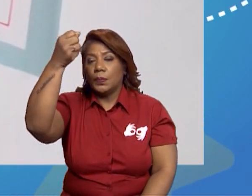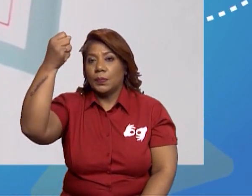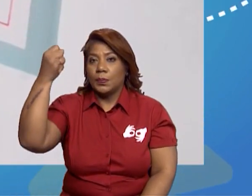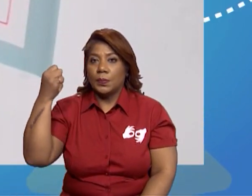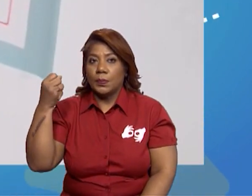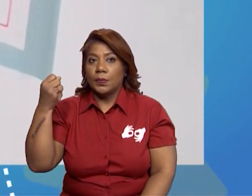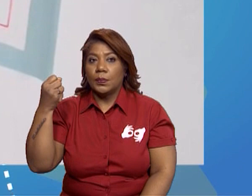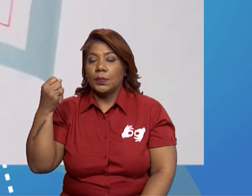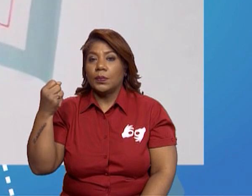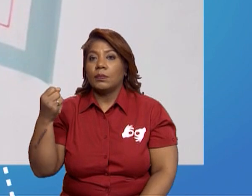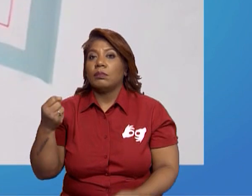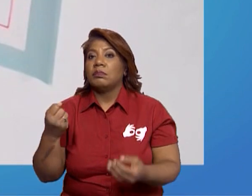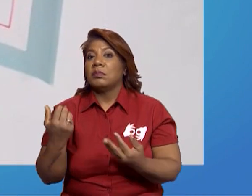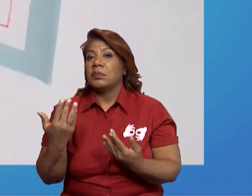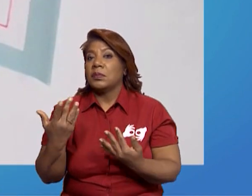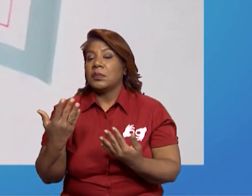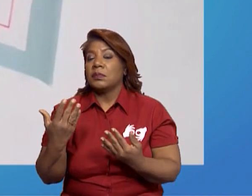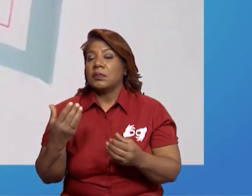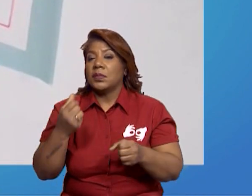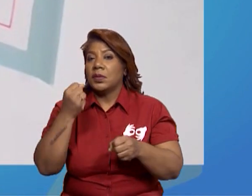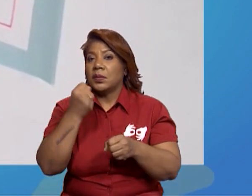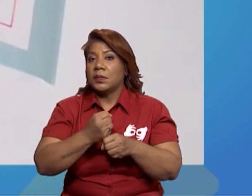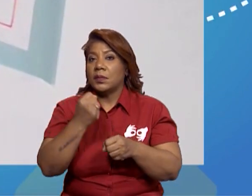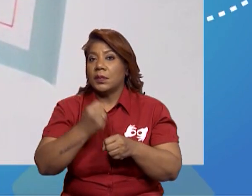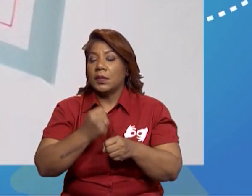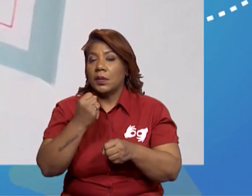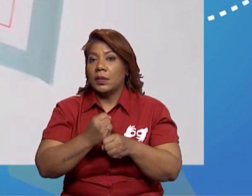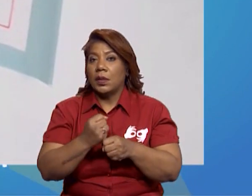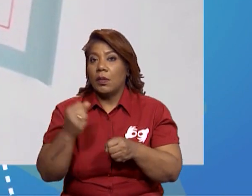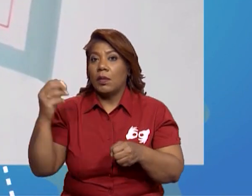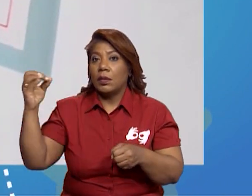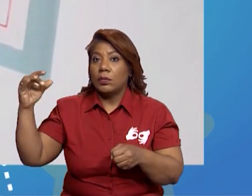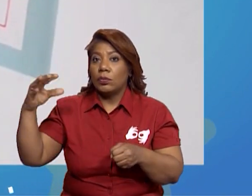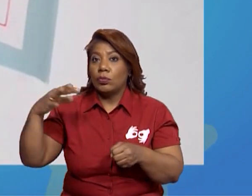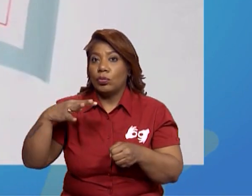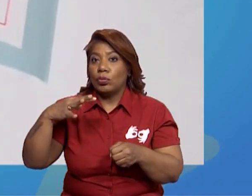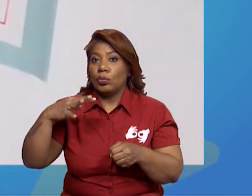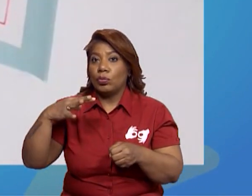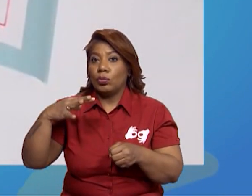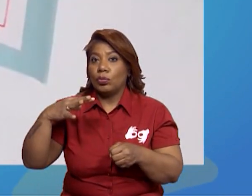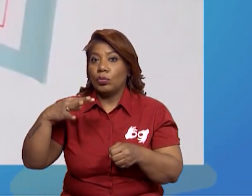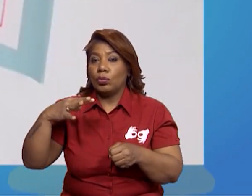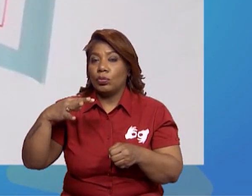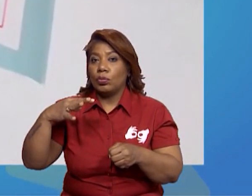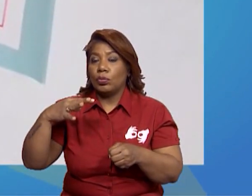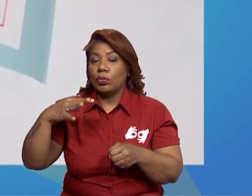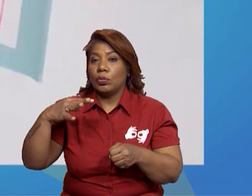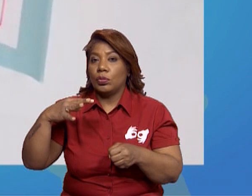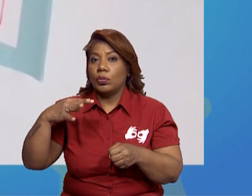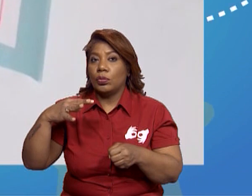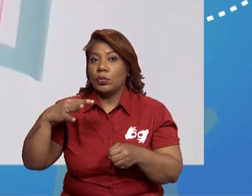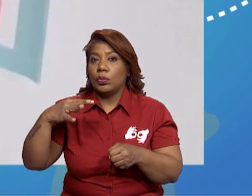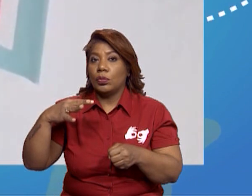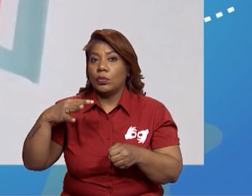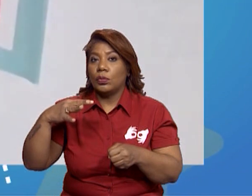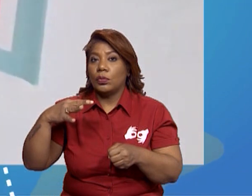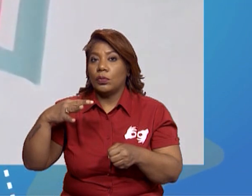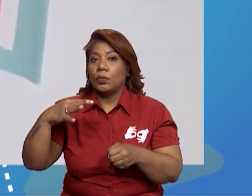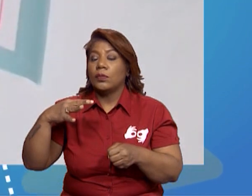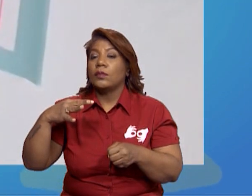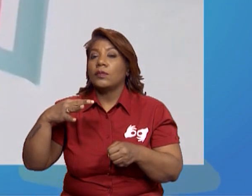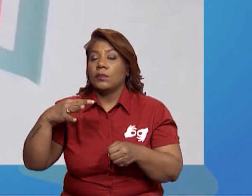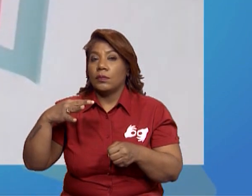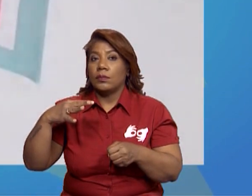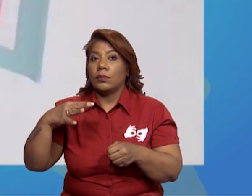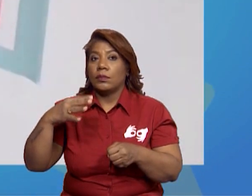temperatura ambiente. El hielo se va a empezar a calentar y la temperatura va a ir subiendo en la línea roja